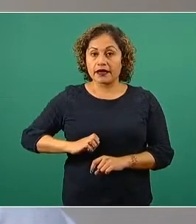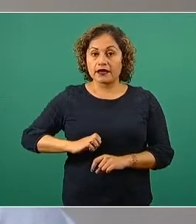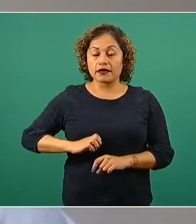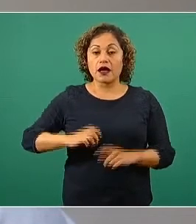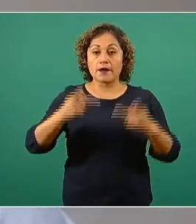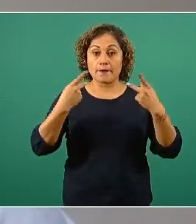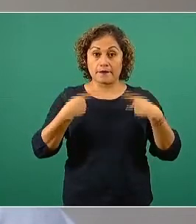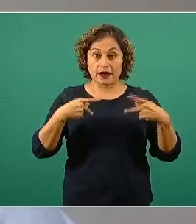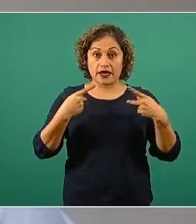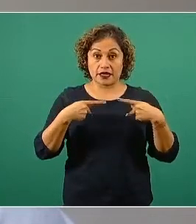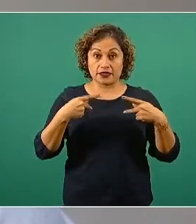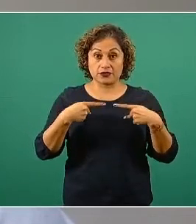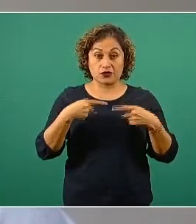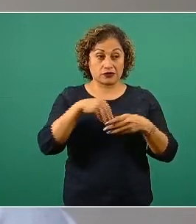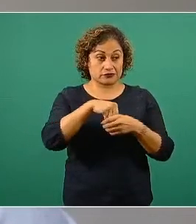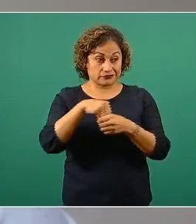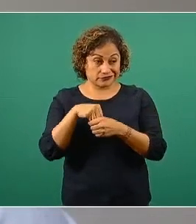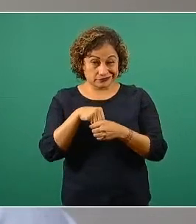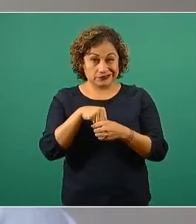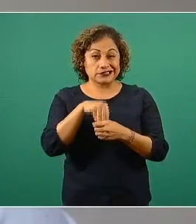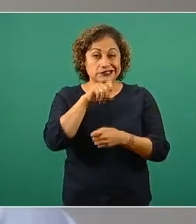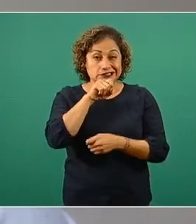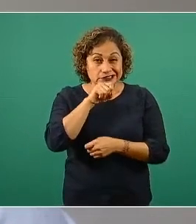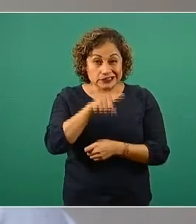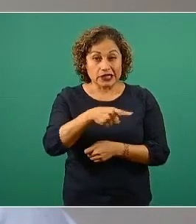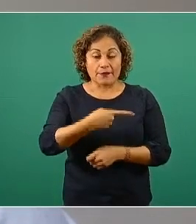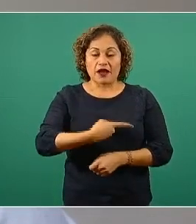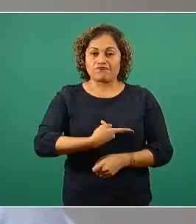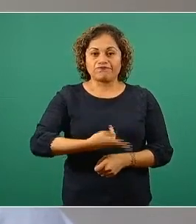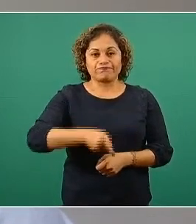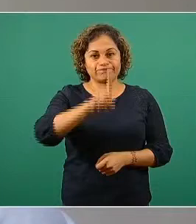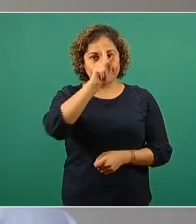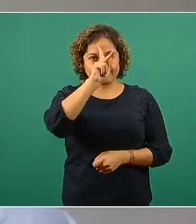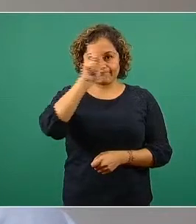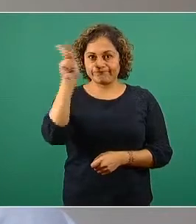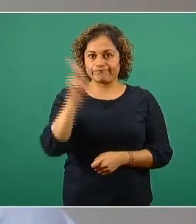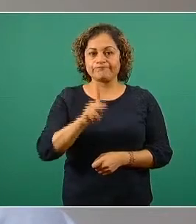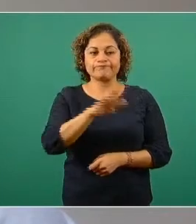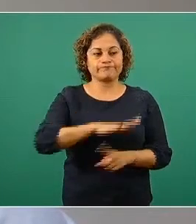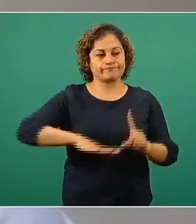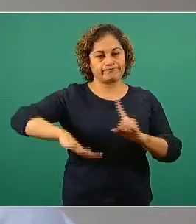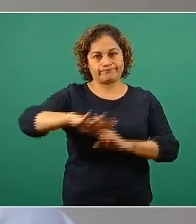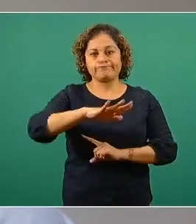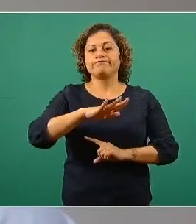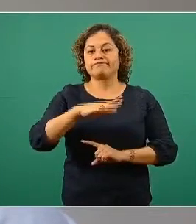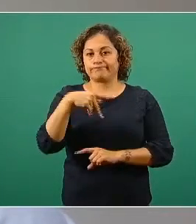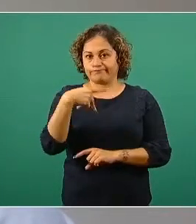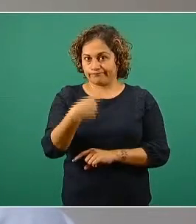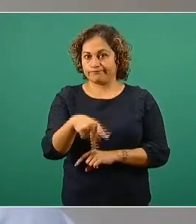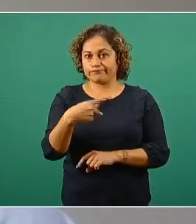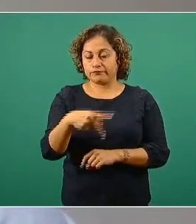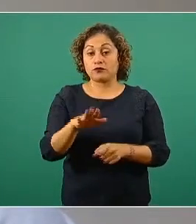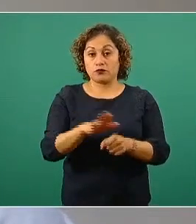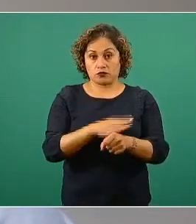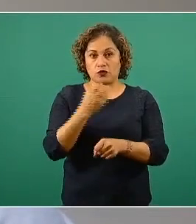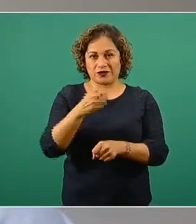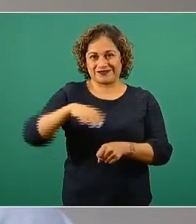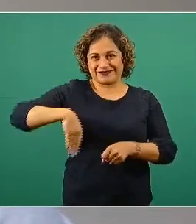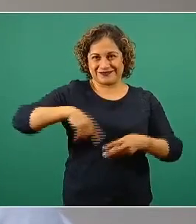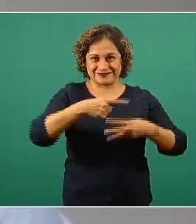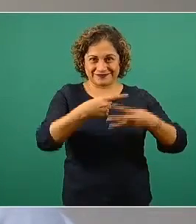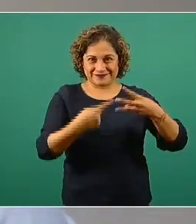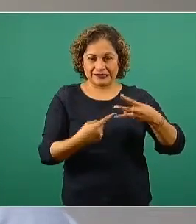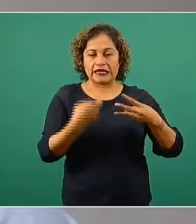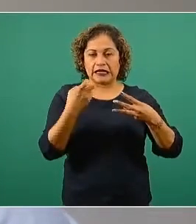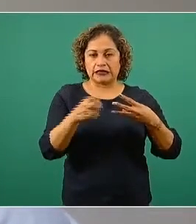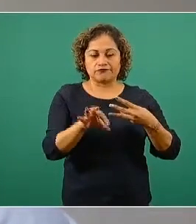en situación también de pobreza y pobreza extrema, lo cual acabamos de comentar, también era una condición